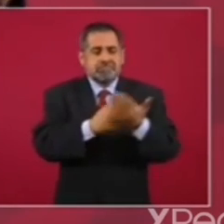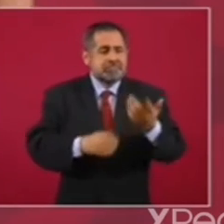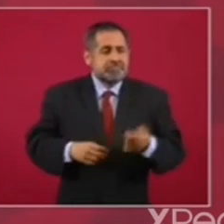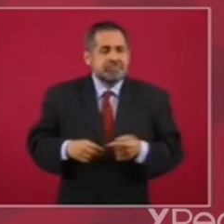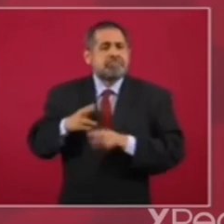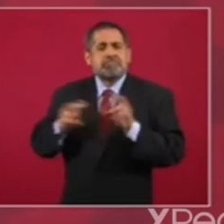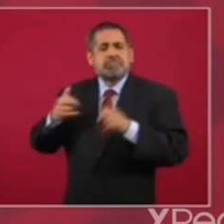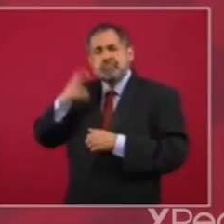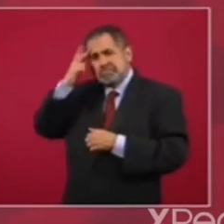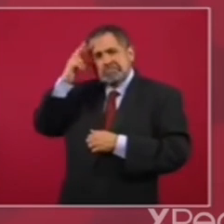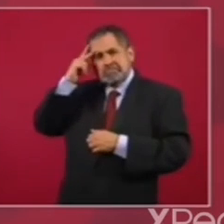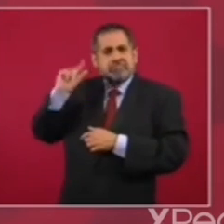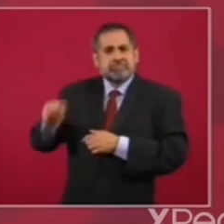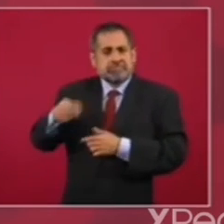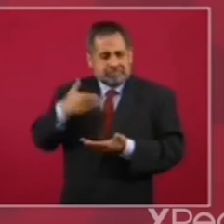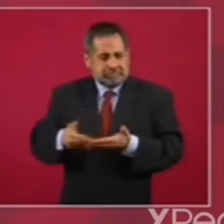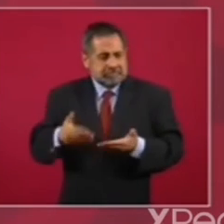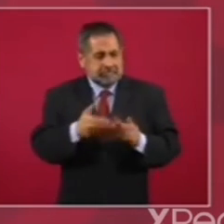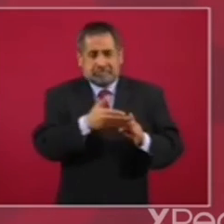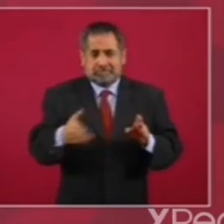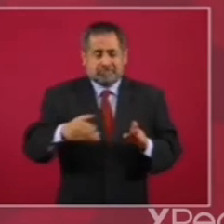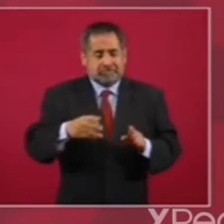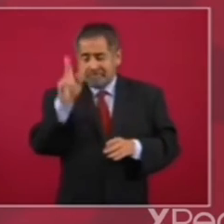Porfirio Díaz.